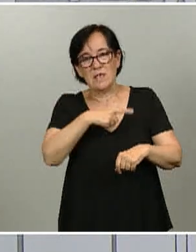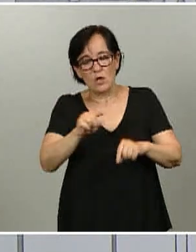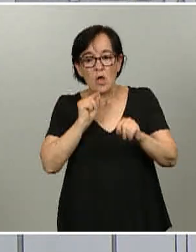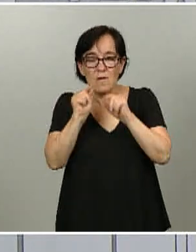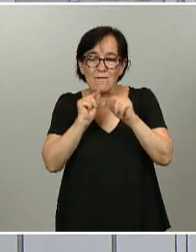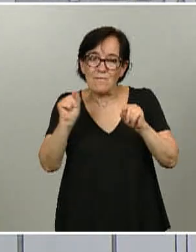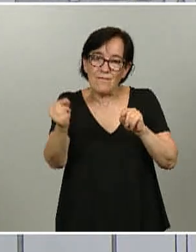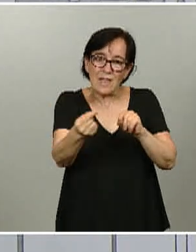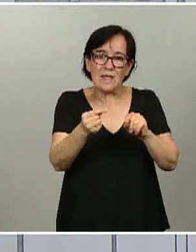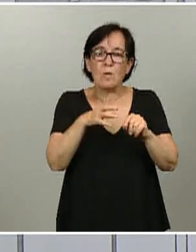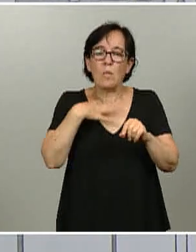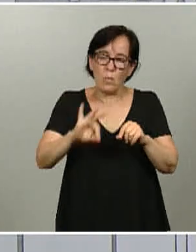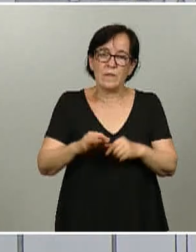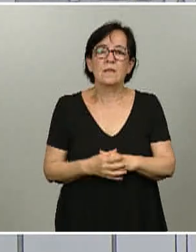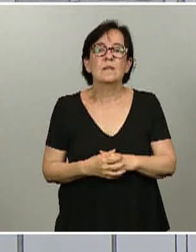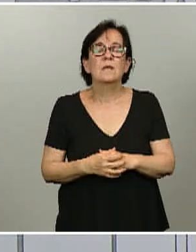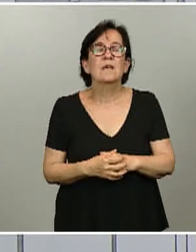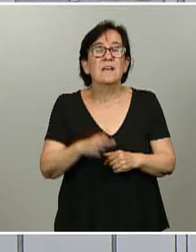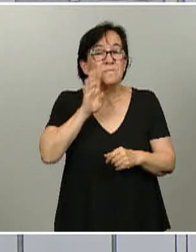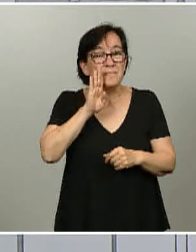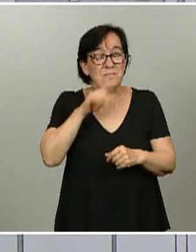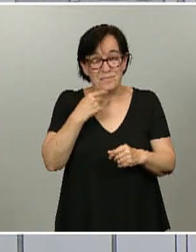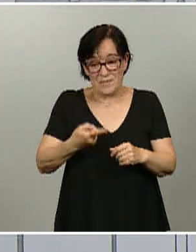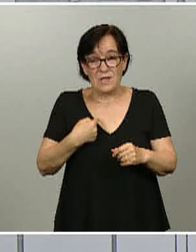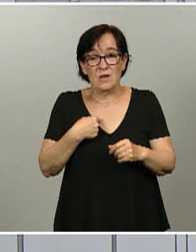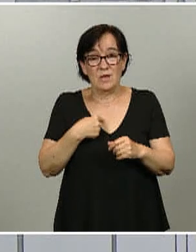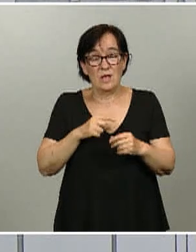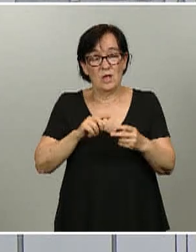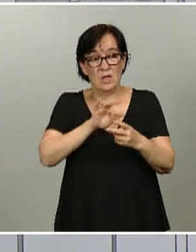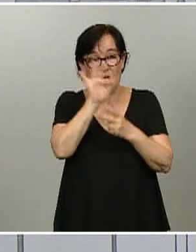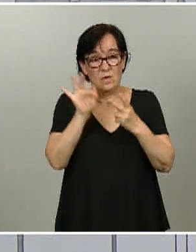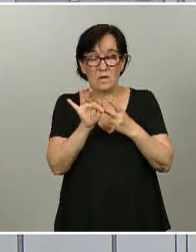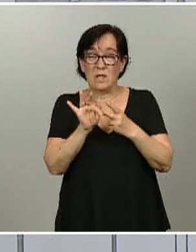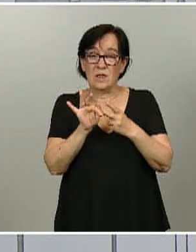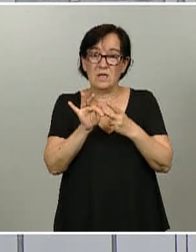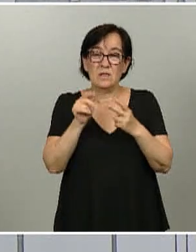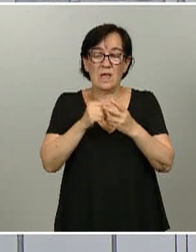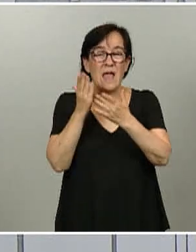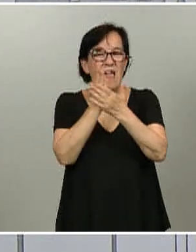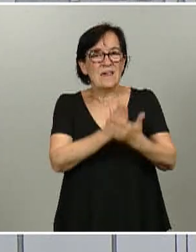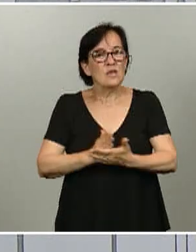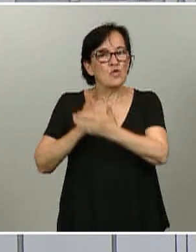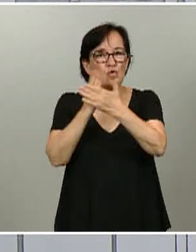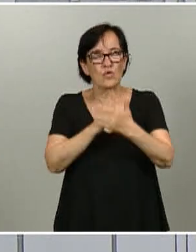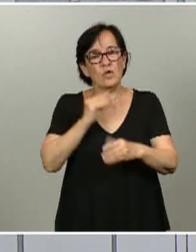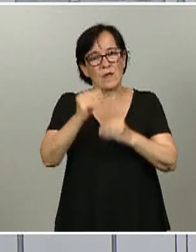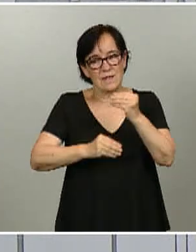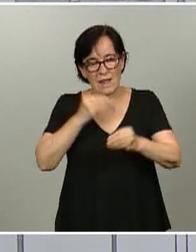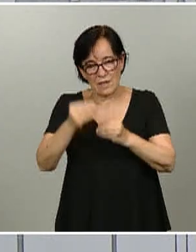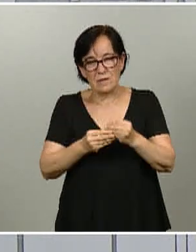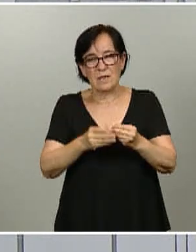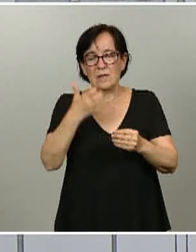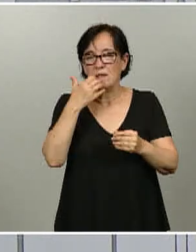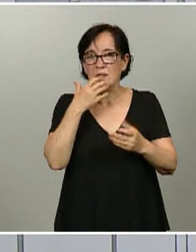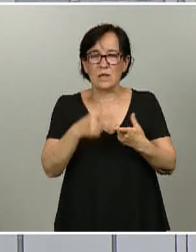cuestión. Y luego, como les digo, el otro punto de los estudios que se están realizando, como por ejemplo el de los